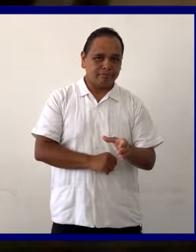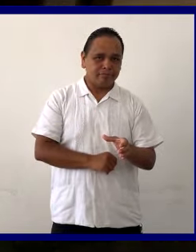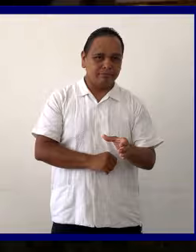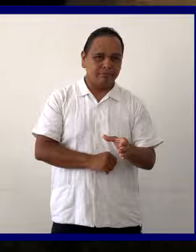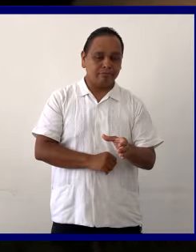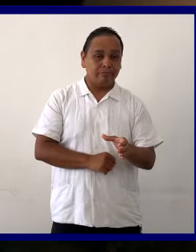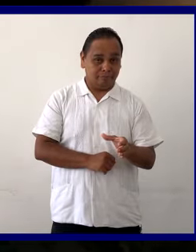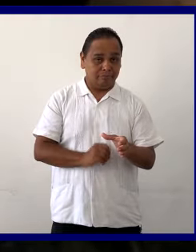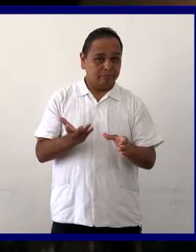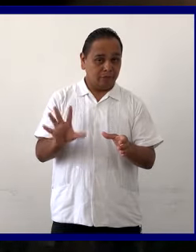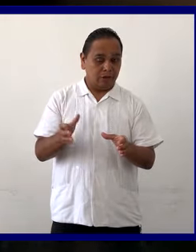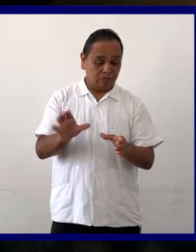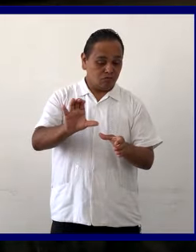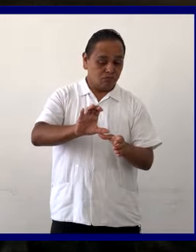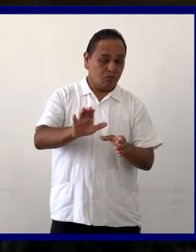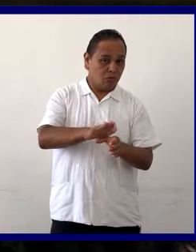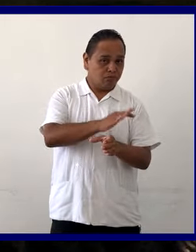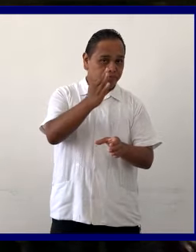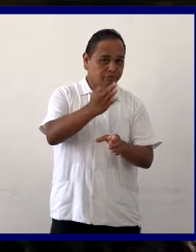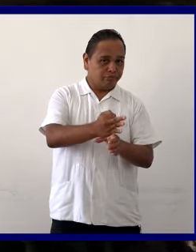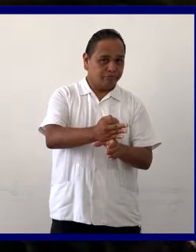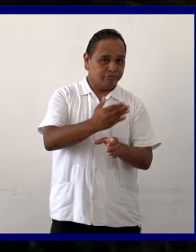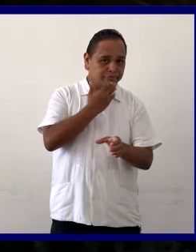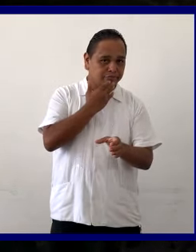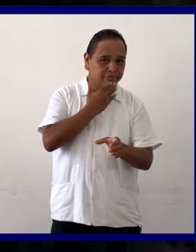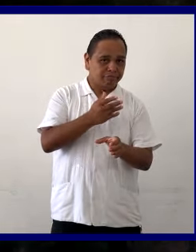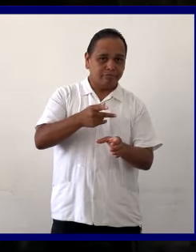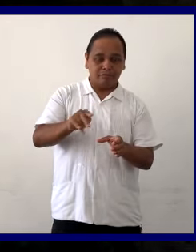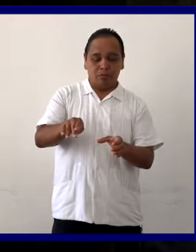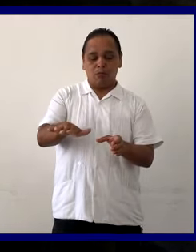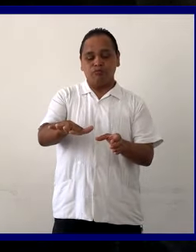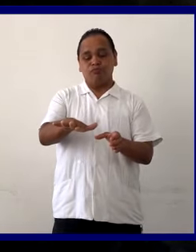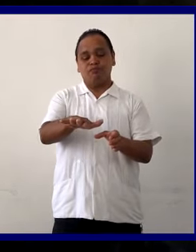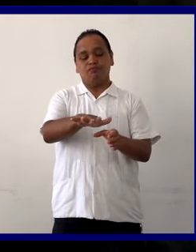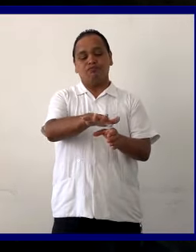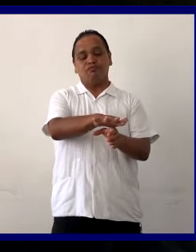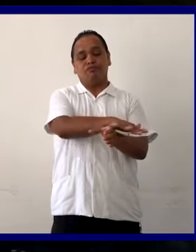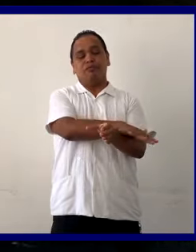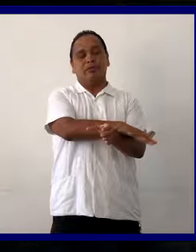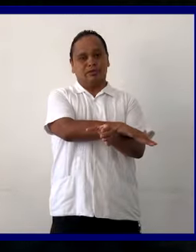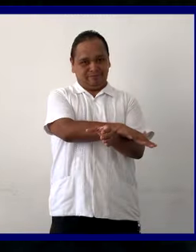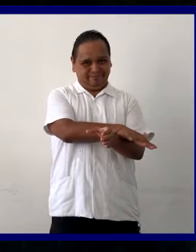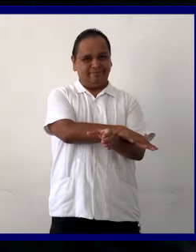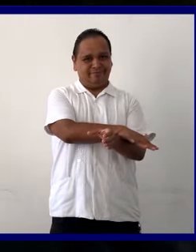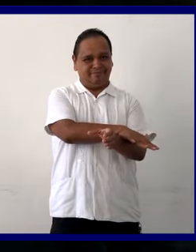Agregamos agua lo suficiente hasta que llegue a esta línea que podemos ver acá.